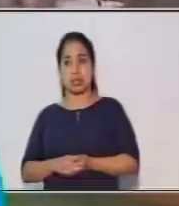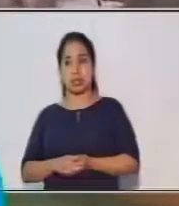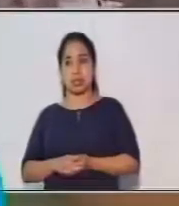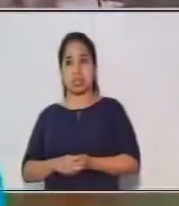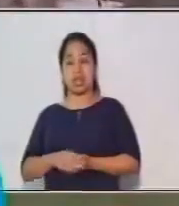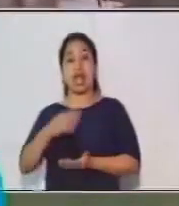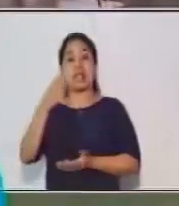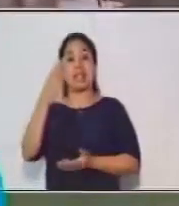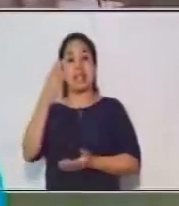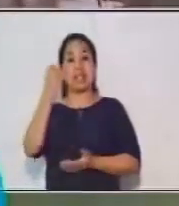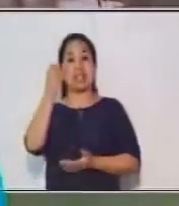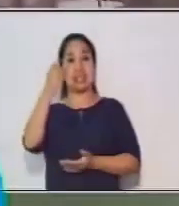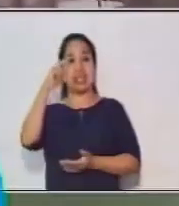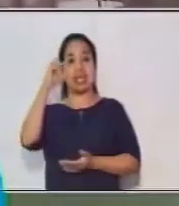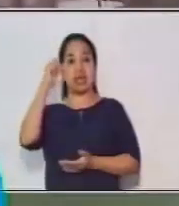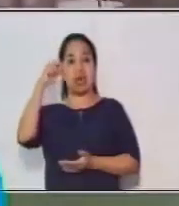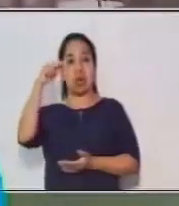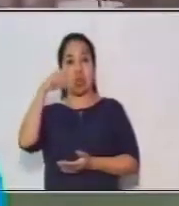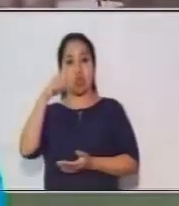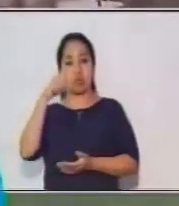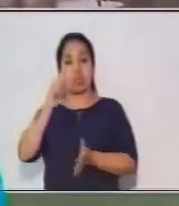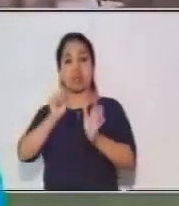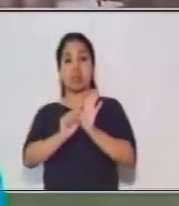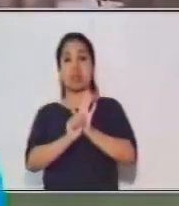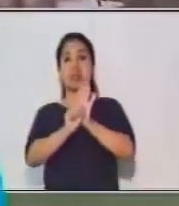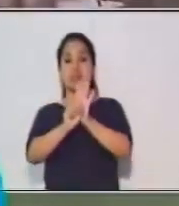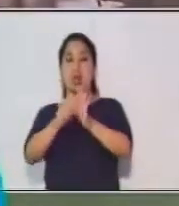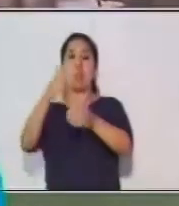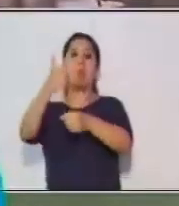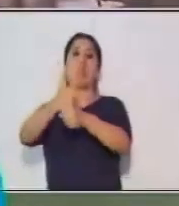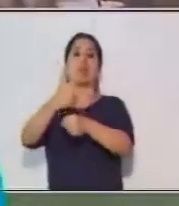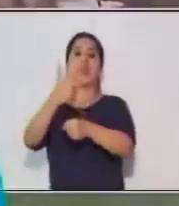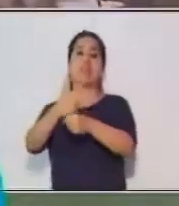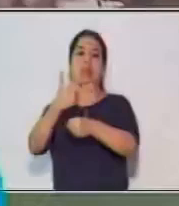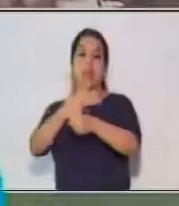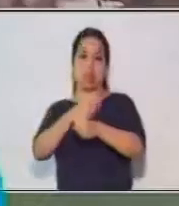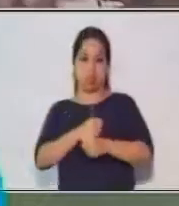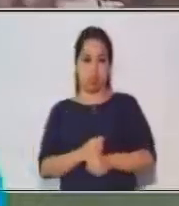3 íconos que nos representen como guatemaltecos.